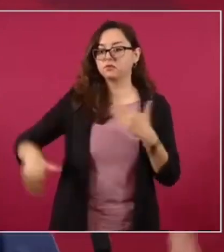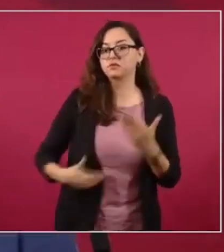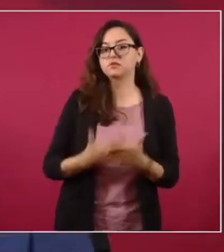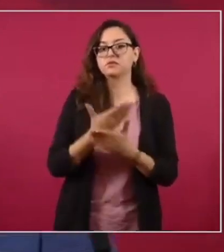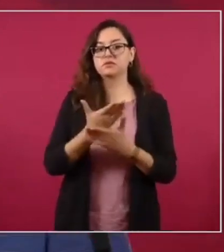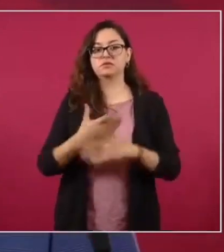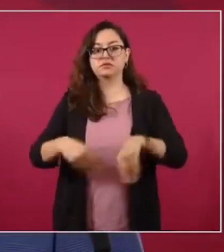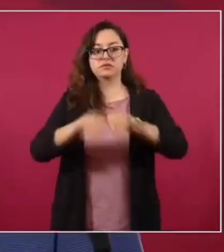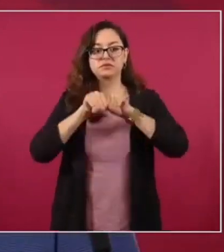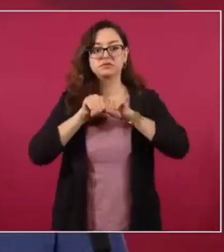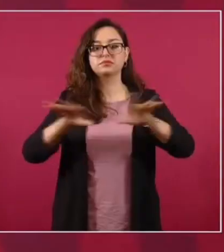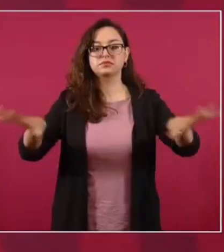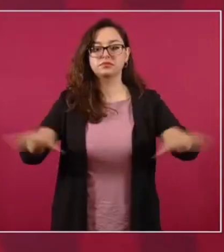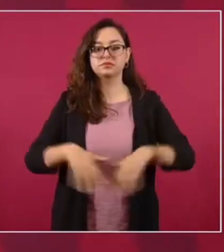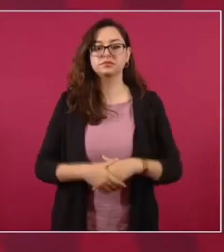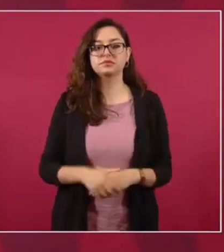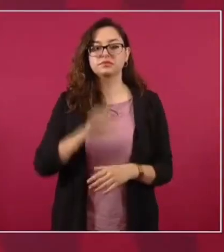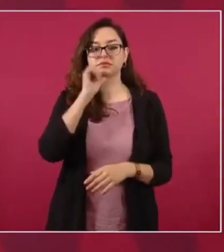Todavía nos falta.